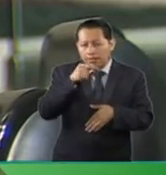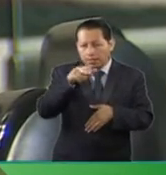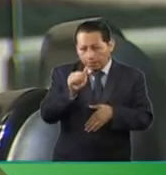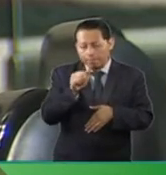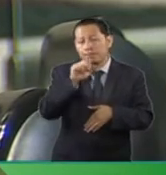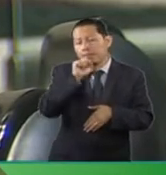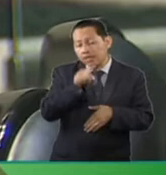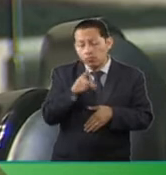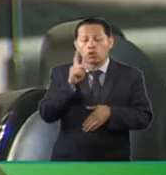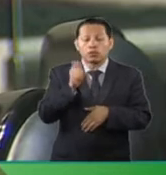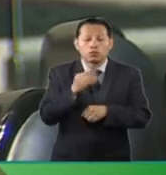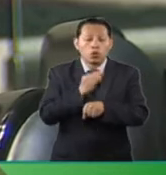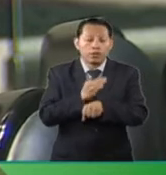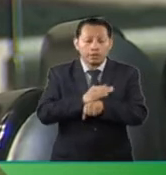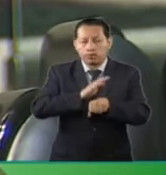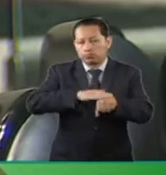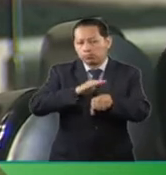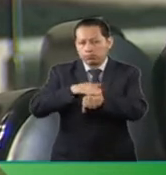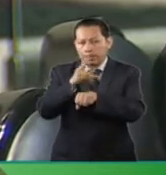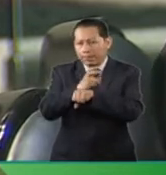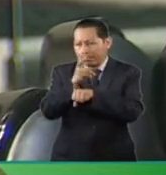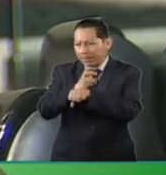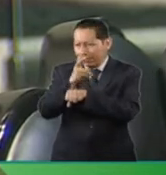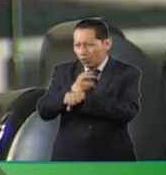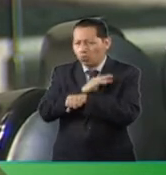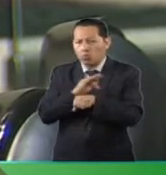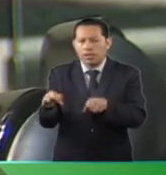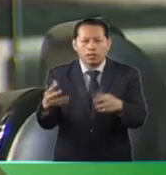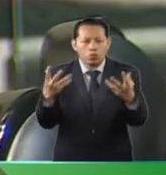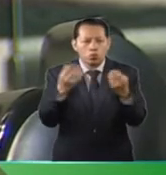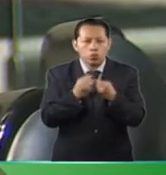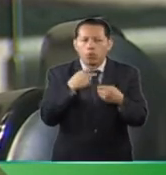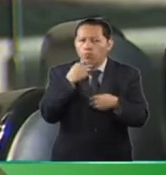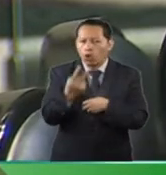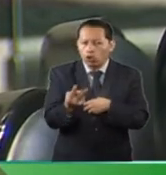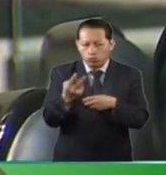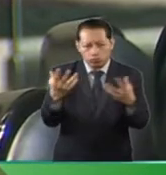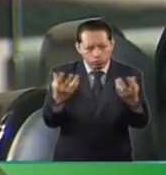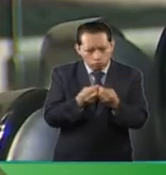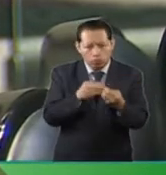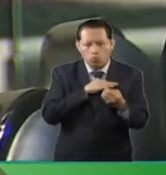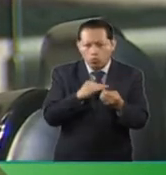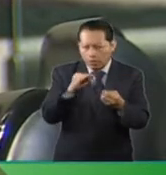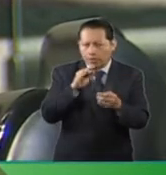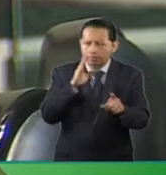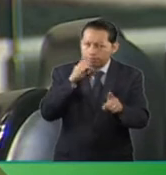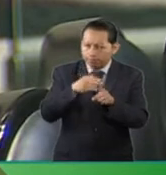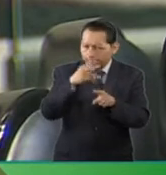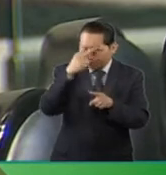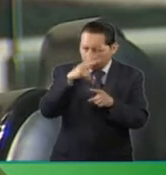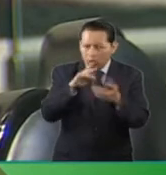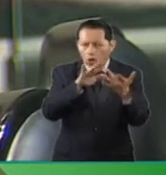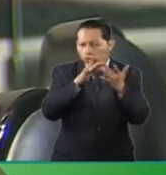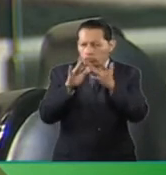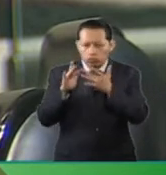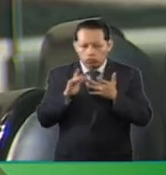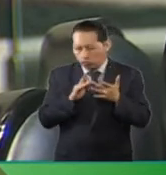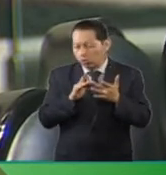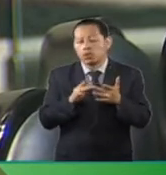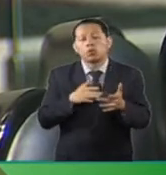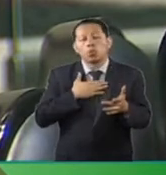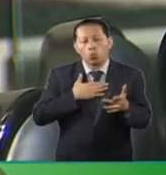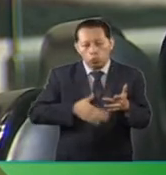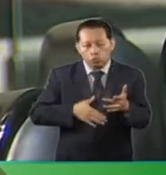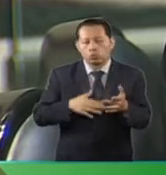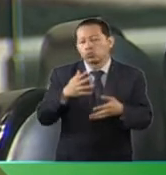hoy las invito y les invito a que unamos nuestras voces en favor de un México interconectado justo y